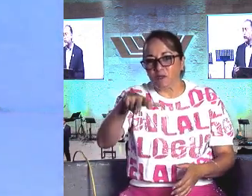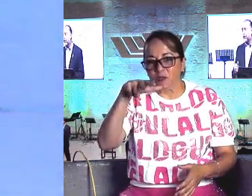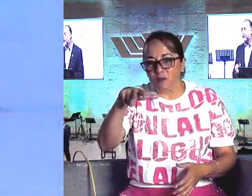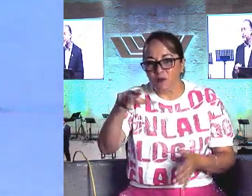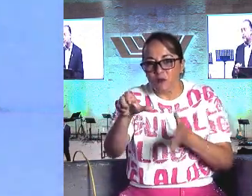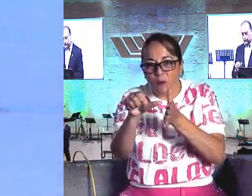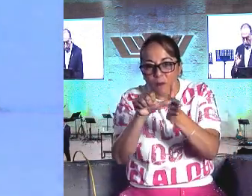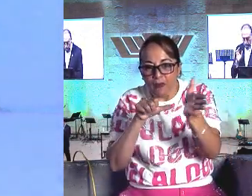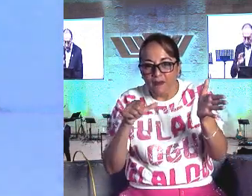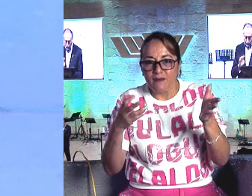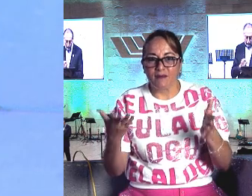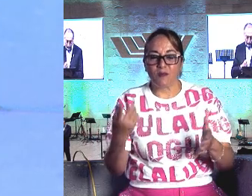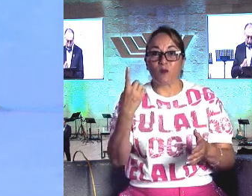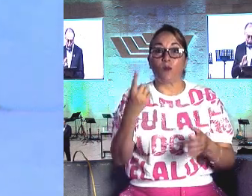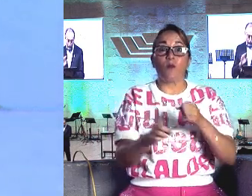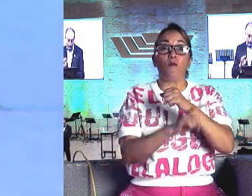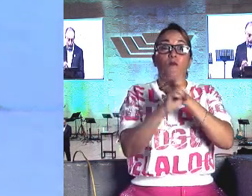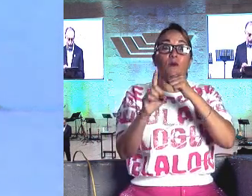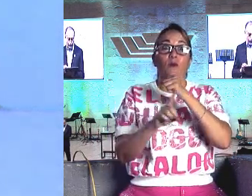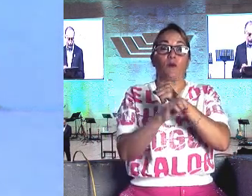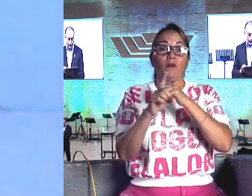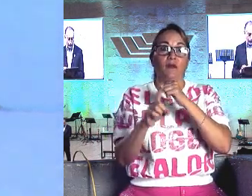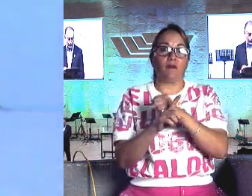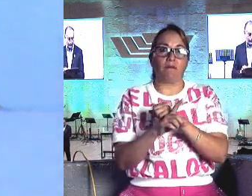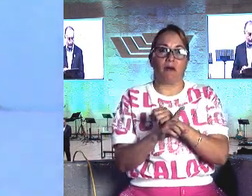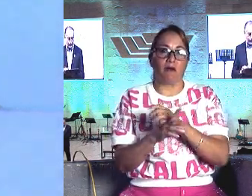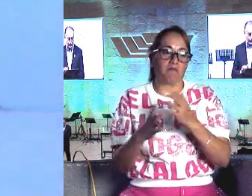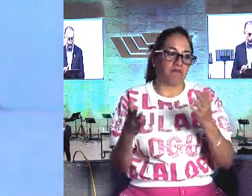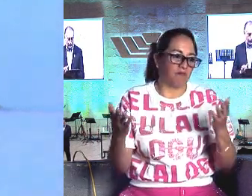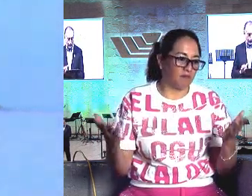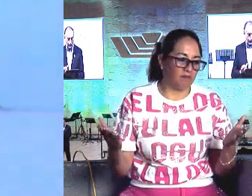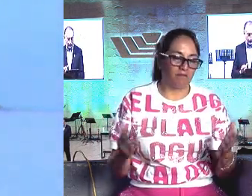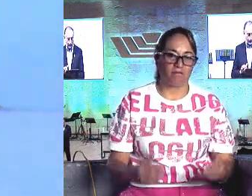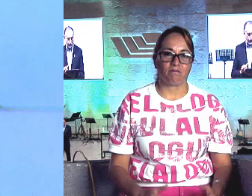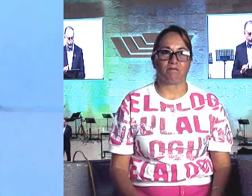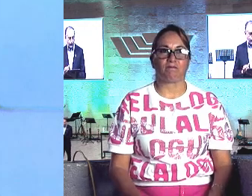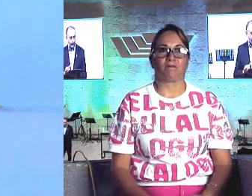Amargura. Un problema te va llevando a tener amargura.